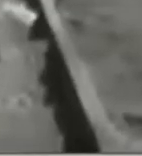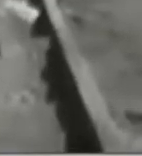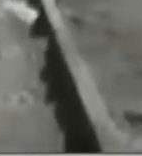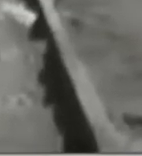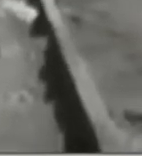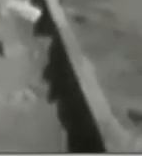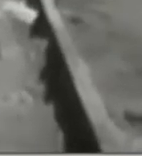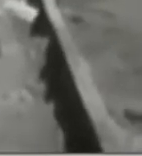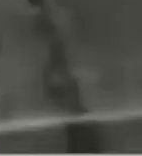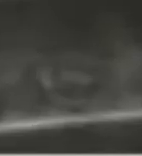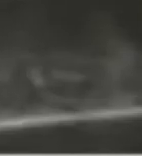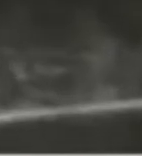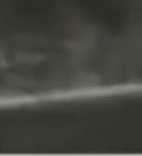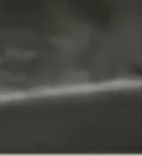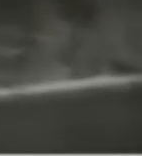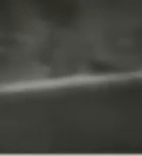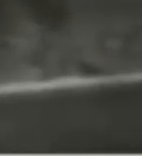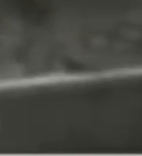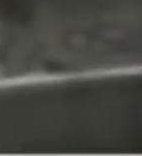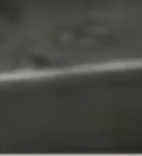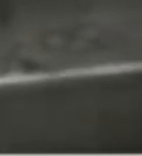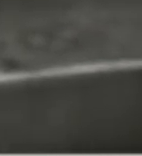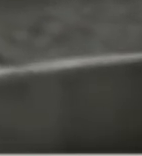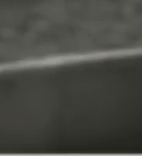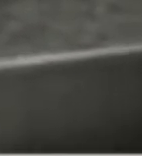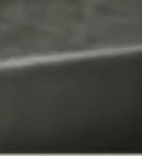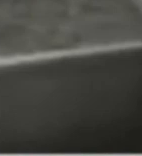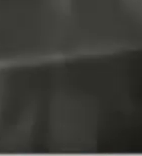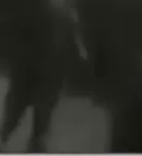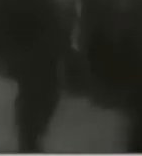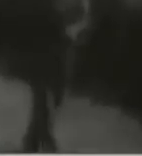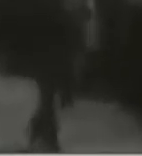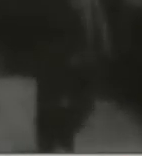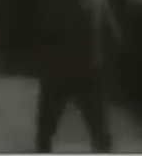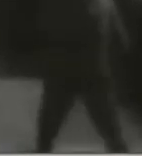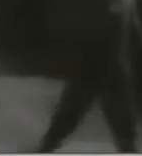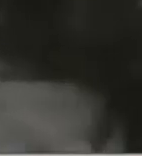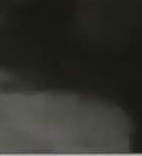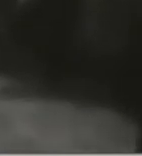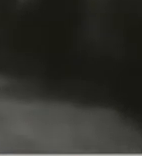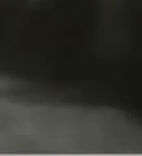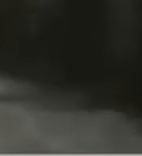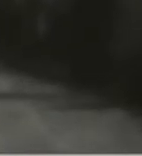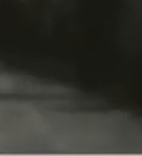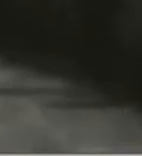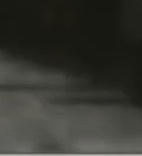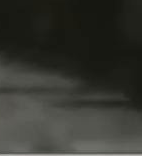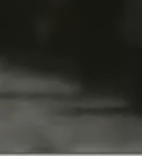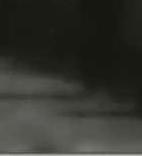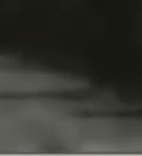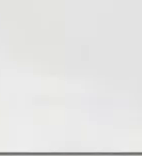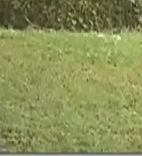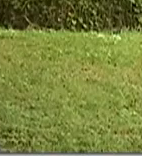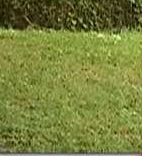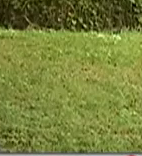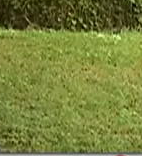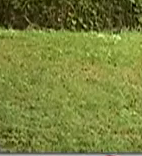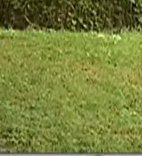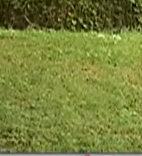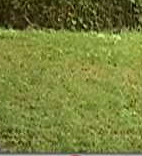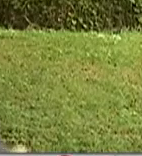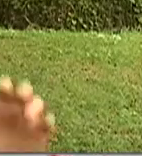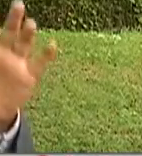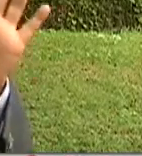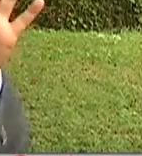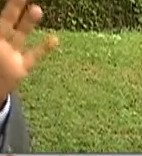casi el 100% de esos ríos y canales fueron entubados para ser utilizados como drenaje. Cuando llegan los